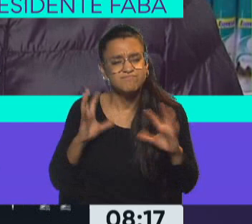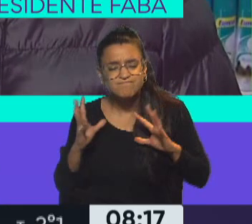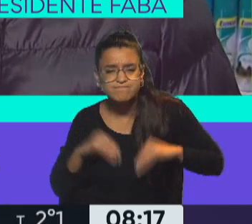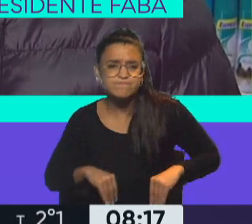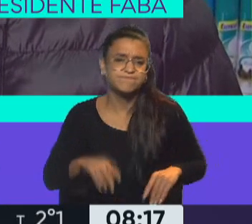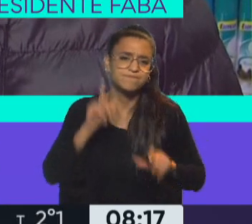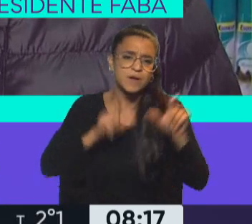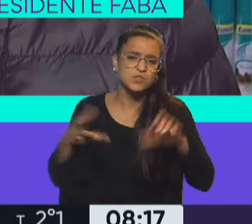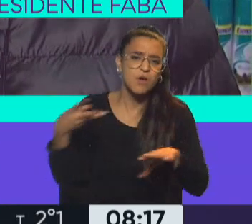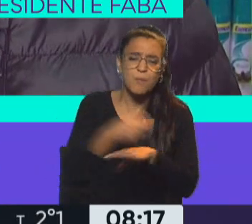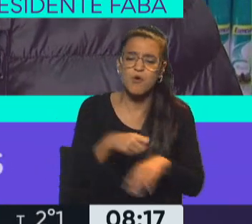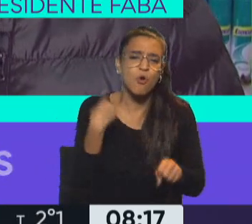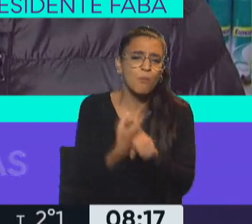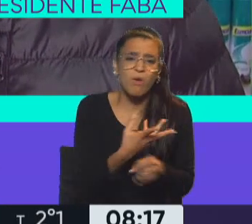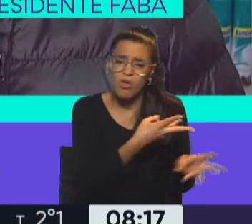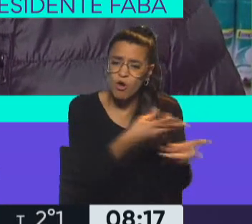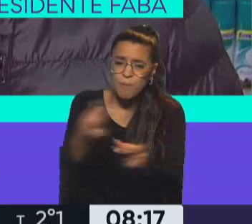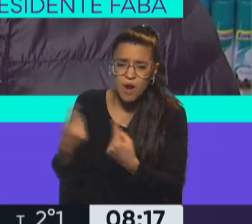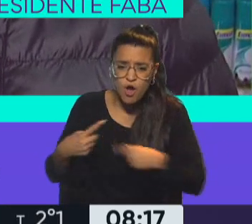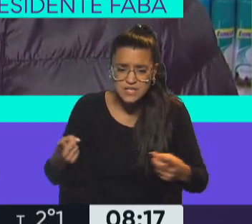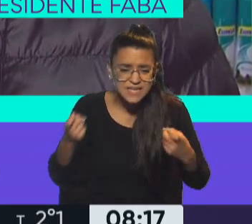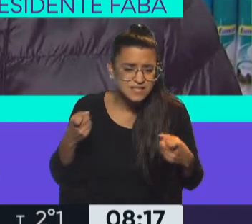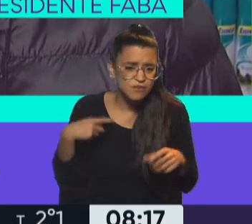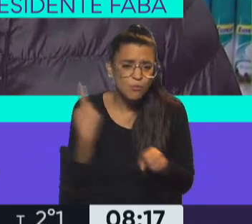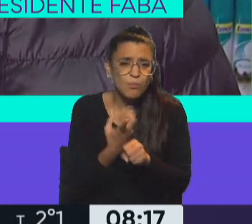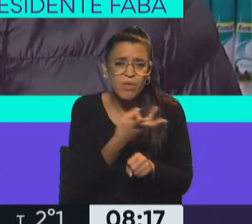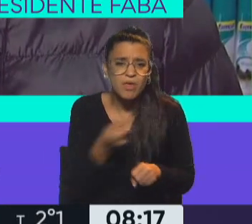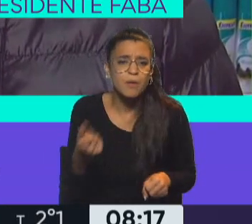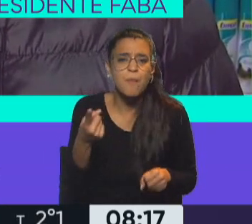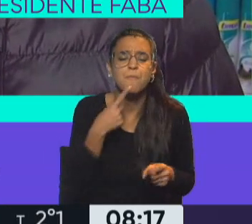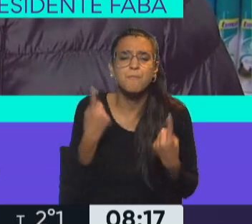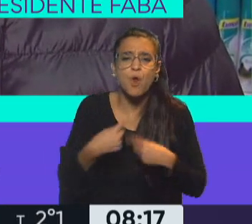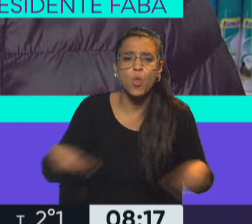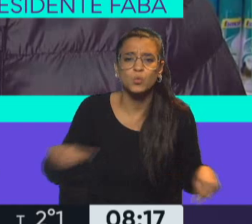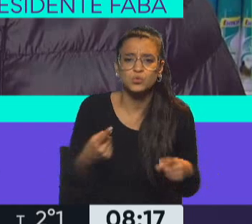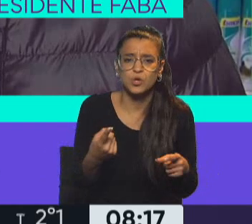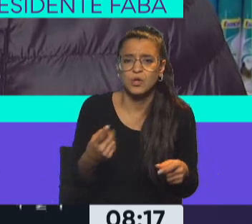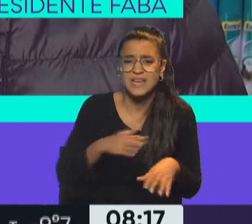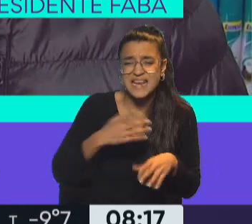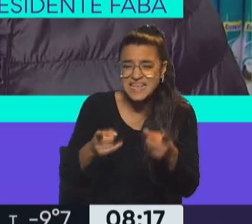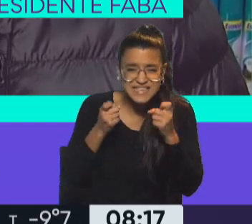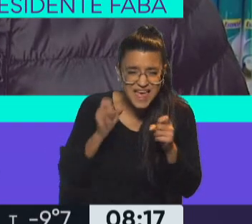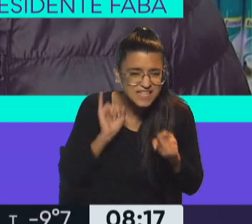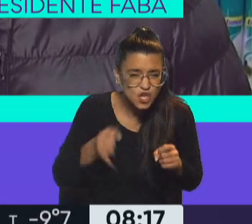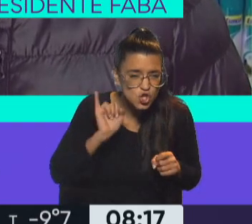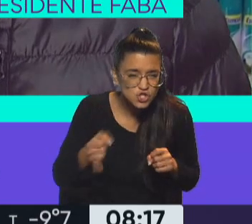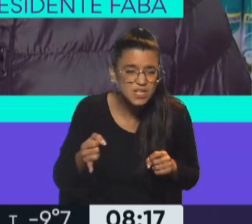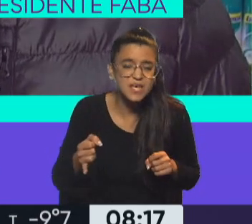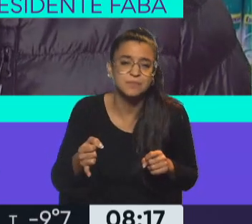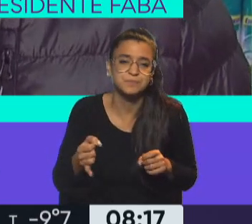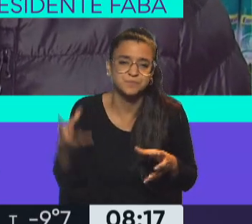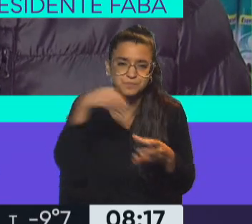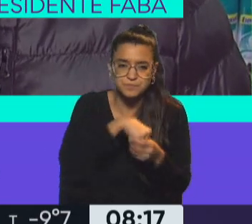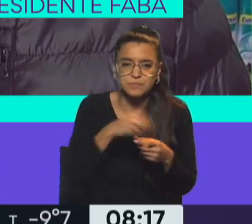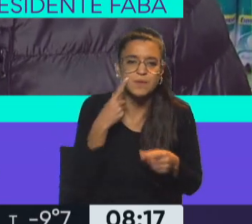clientes que tenés que no pueden llevarse lo que necesitan son todos productos de primera necesidad incluidos en